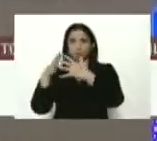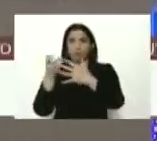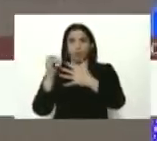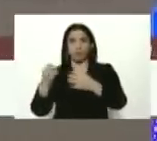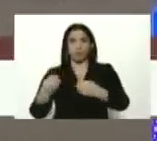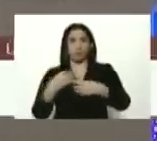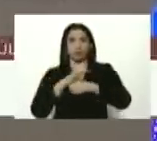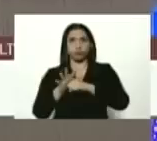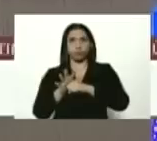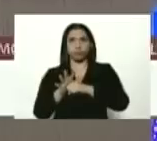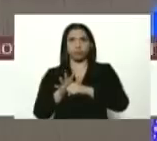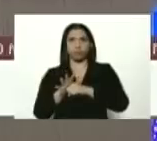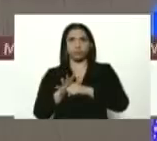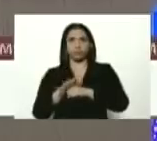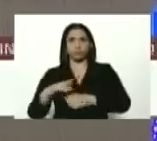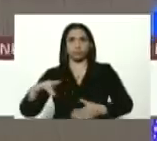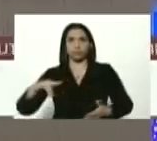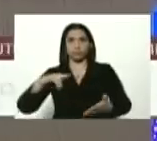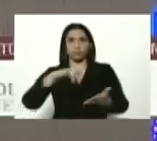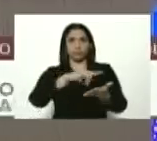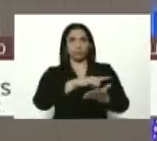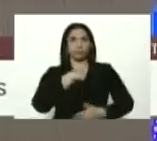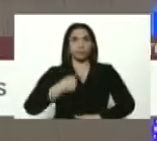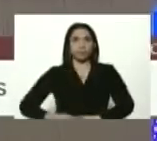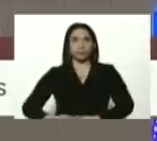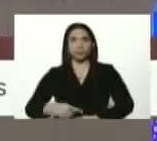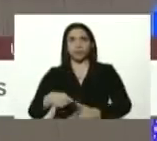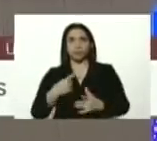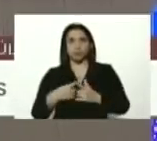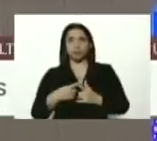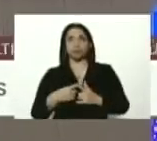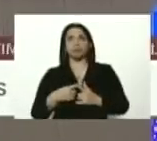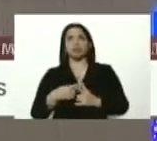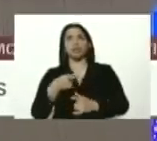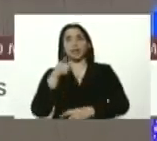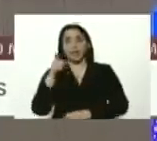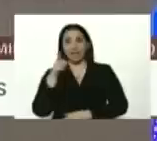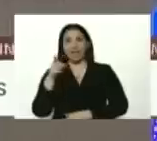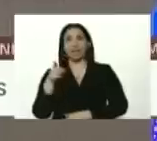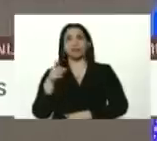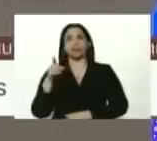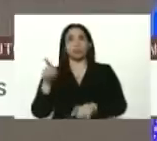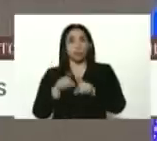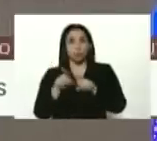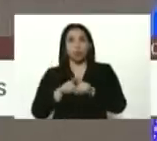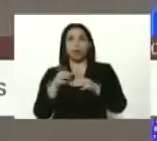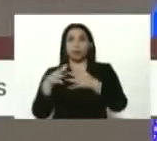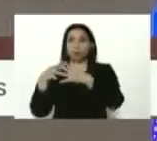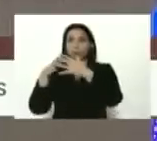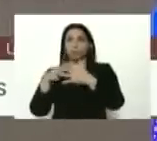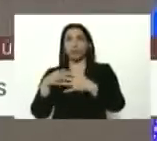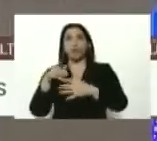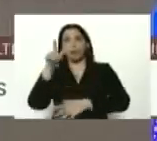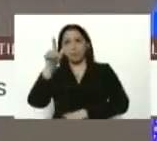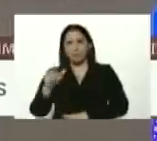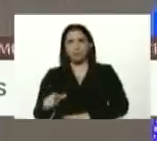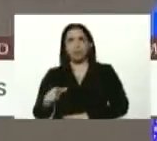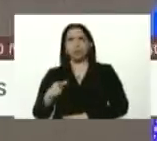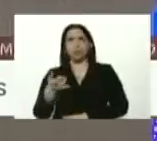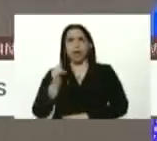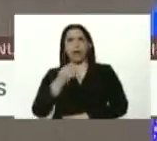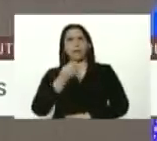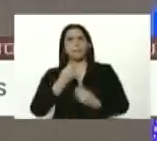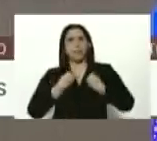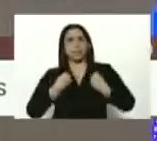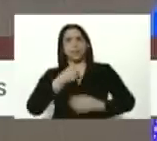por COVID-19 y viaja a China, China lo considera un caso de Estados Unidos. Igual pasa con Estados Unidos. Un paciente que está en España